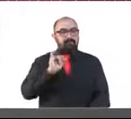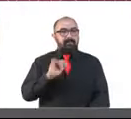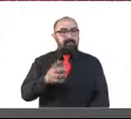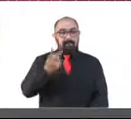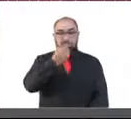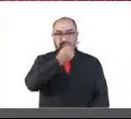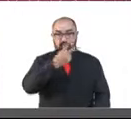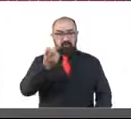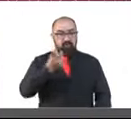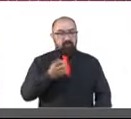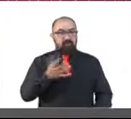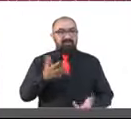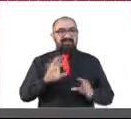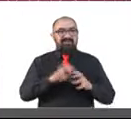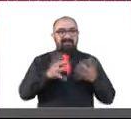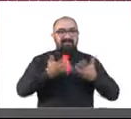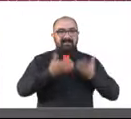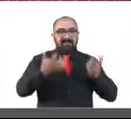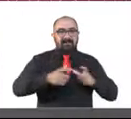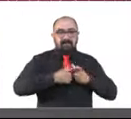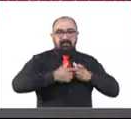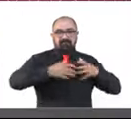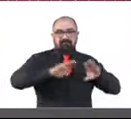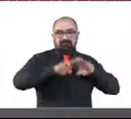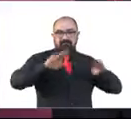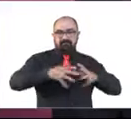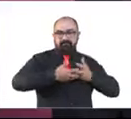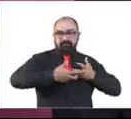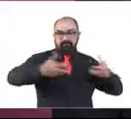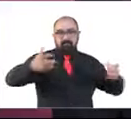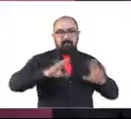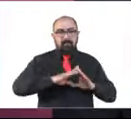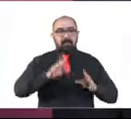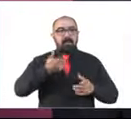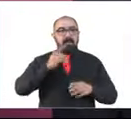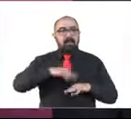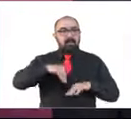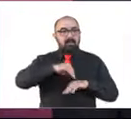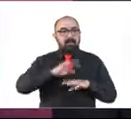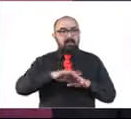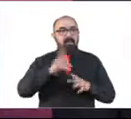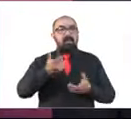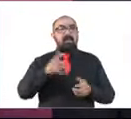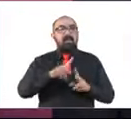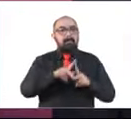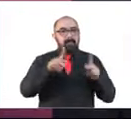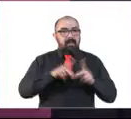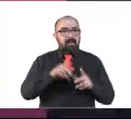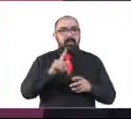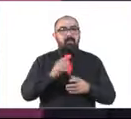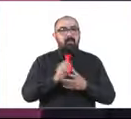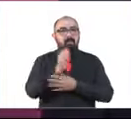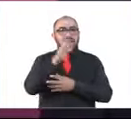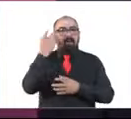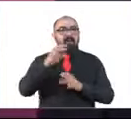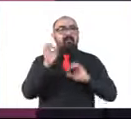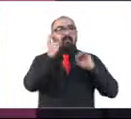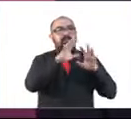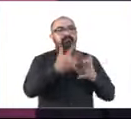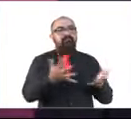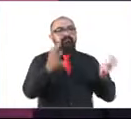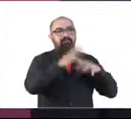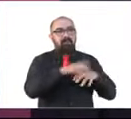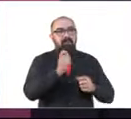nuevos parques en la Ciudad de México. Algunos ejemplos, el Parque Cuitláhuac, que antes era un relleno sanitario en